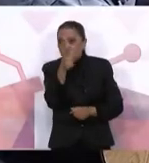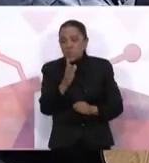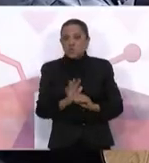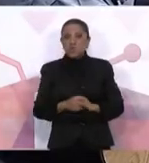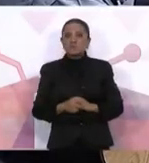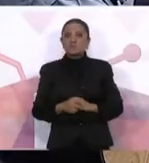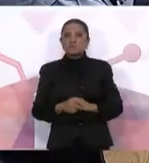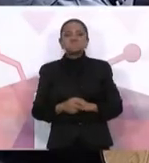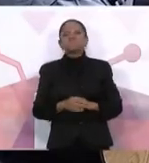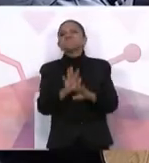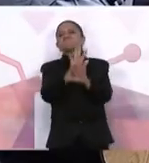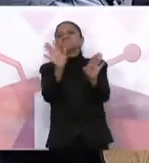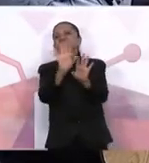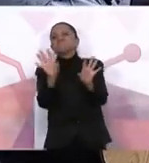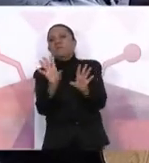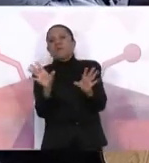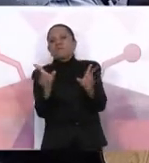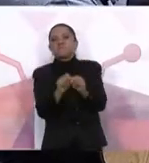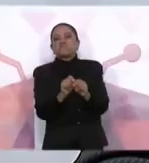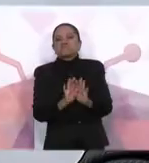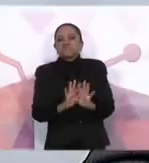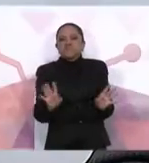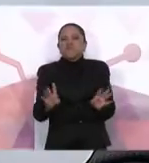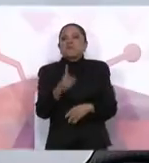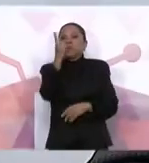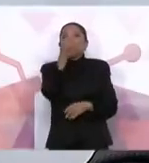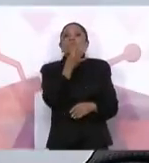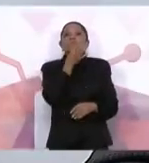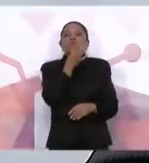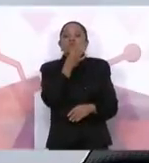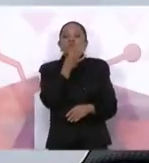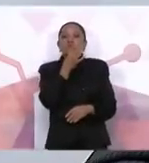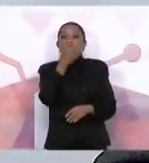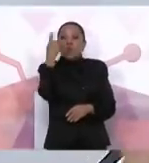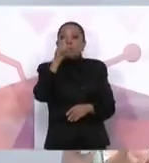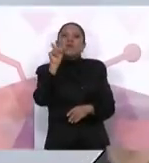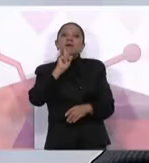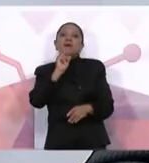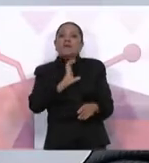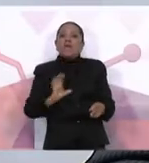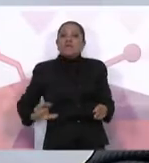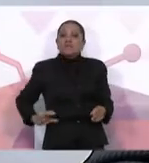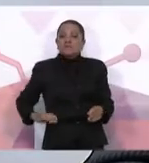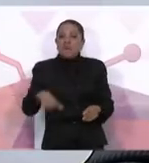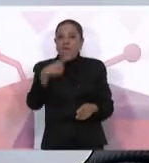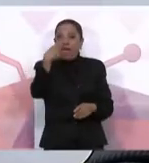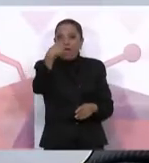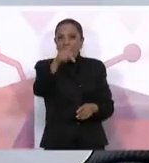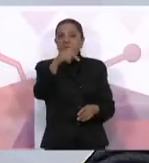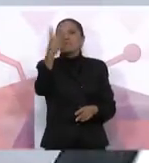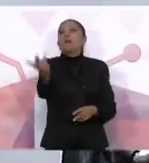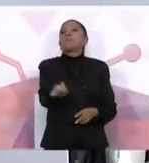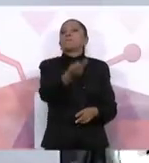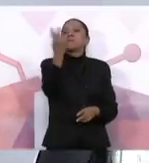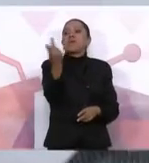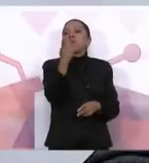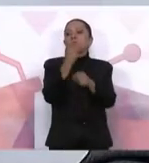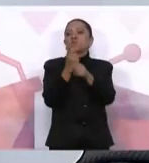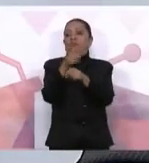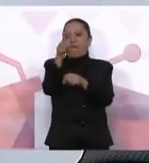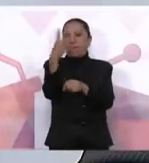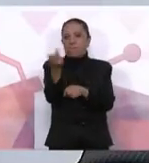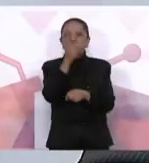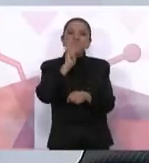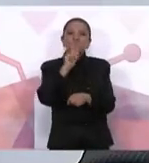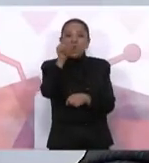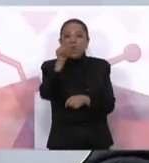no desea utilizarlos queda un minuto de su calidad de candidata ponente porque ustedes fue dije la primera pregunta original tiene usted un